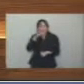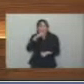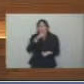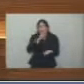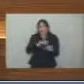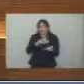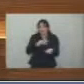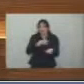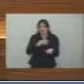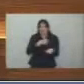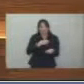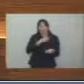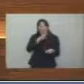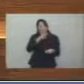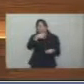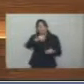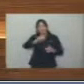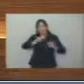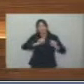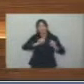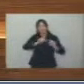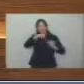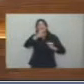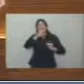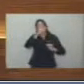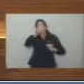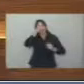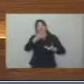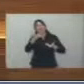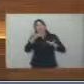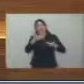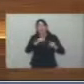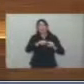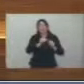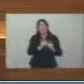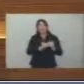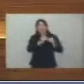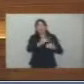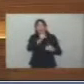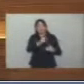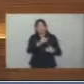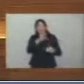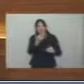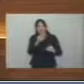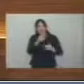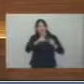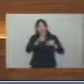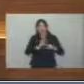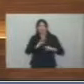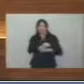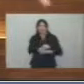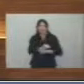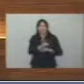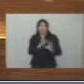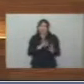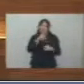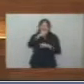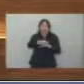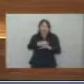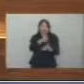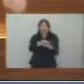se acuerdan después de que hay que financiar las obras que vean en la prórroga presupuestaria. Y de momento no dan a nadie la orden de que pare, con lo cual